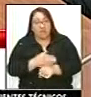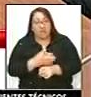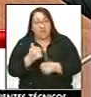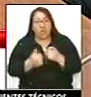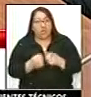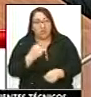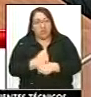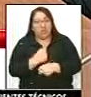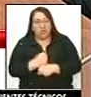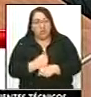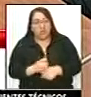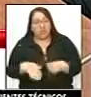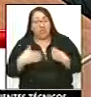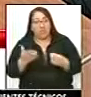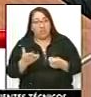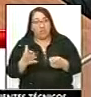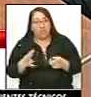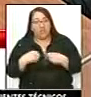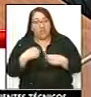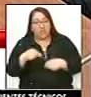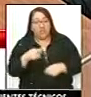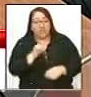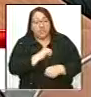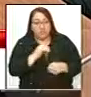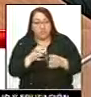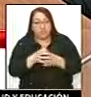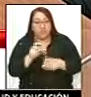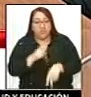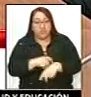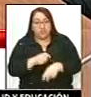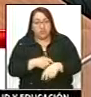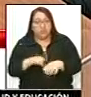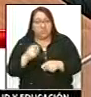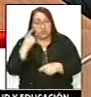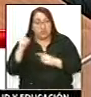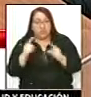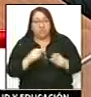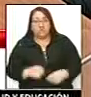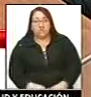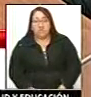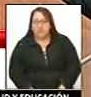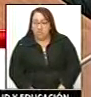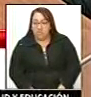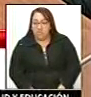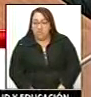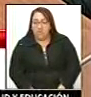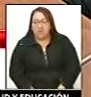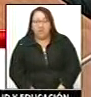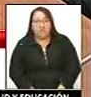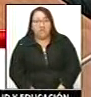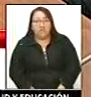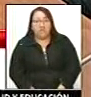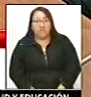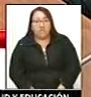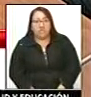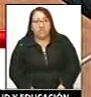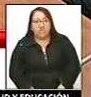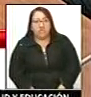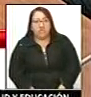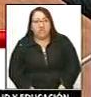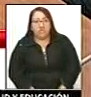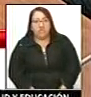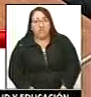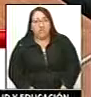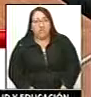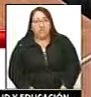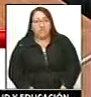son las acciones que puede adoptar esa institución al momento de hacer las supervisiones a los diferentes centros educativos. En esa